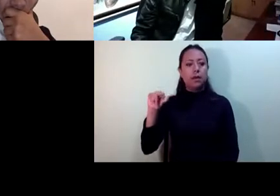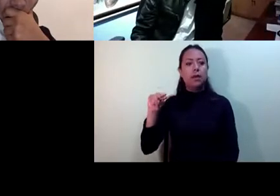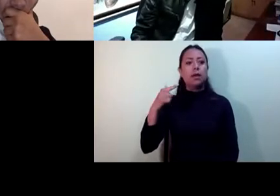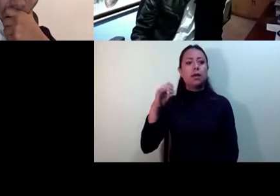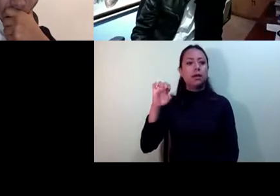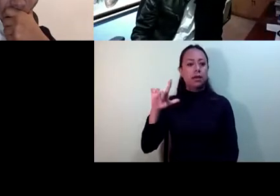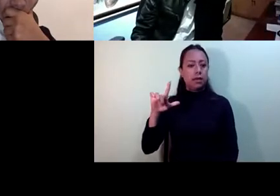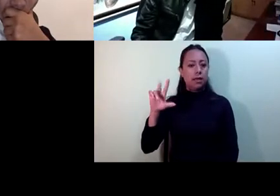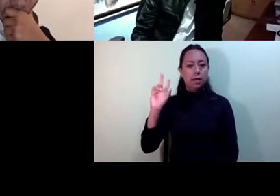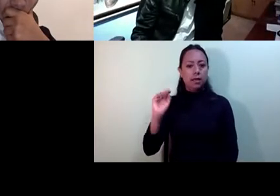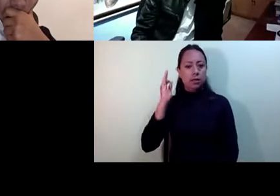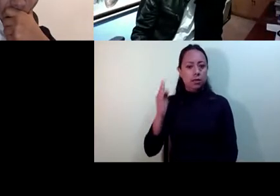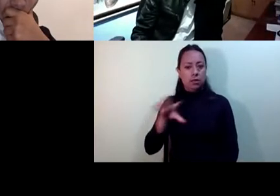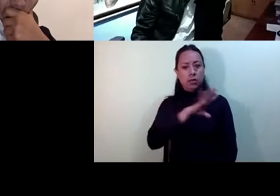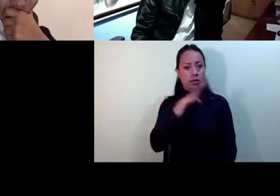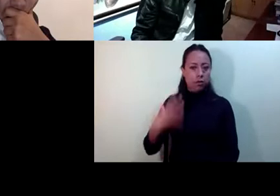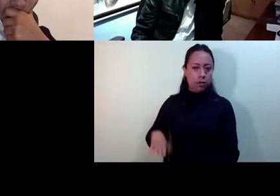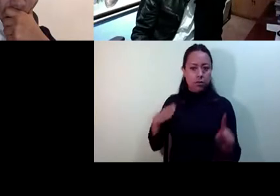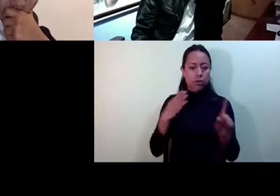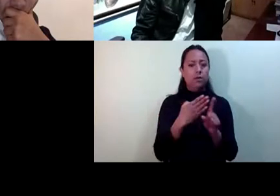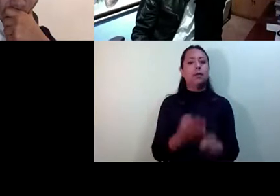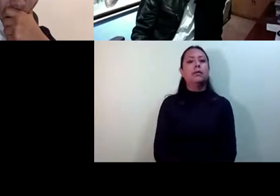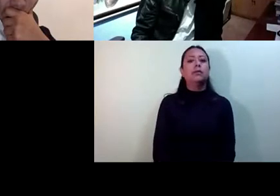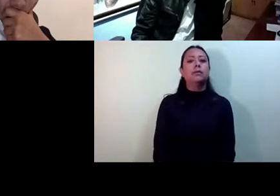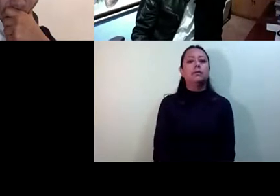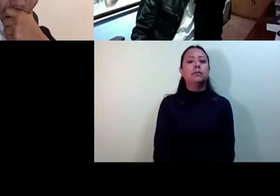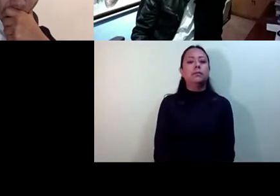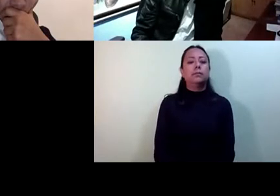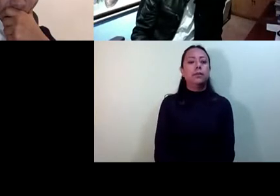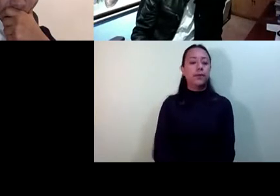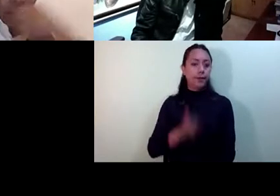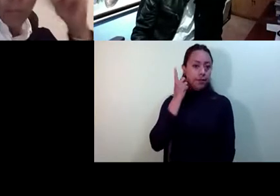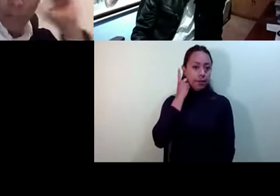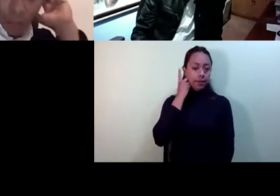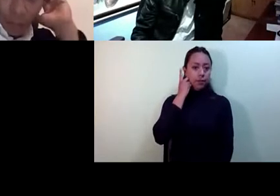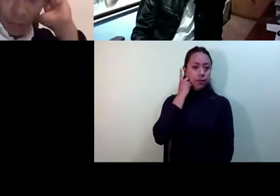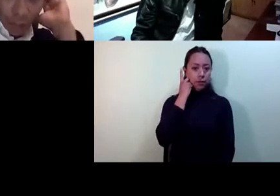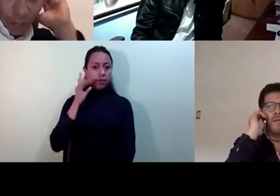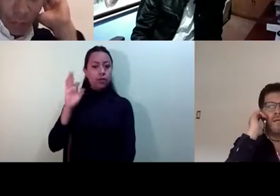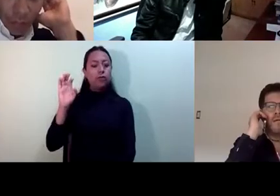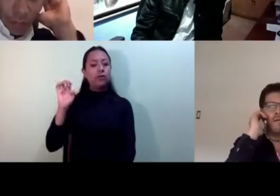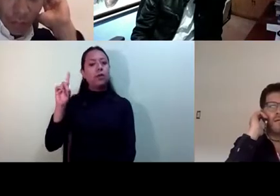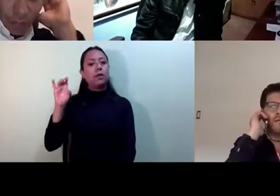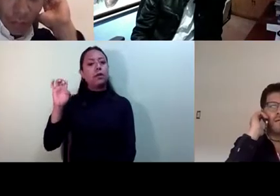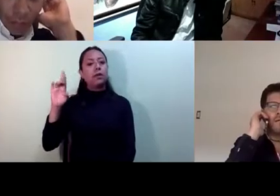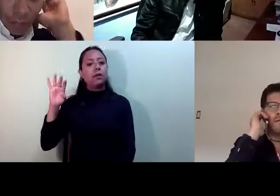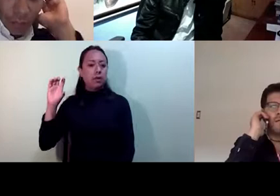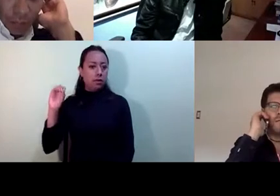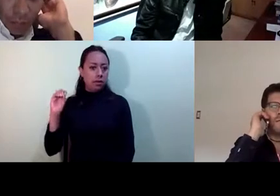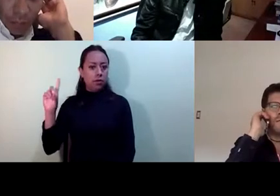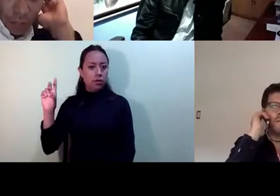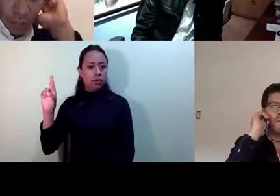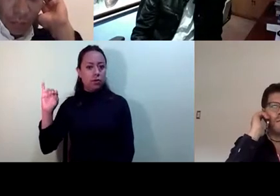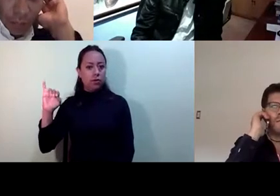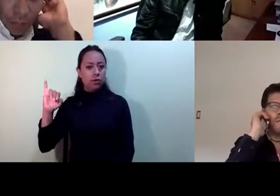Rangel en contra en lo general y en lo particular. Diputado Federico Dorin Casar. Federico Dorin en contra del